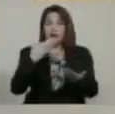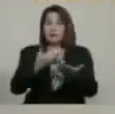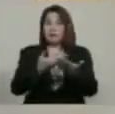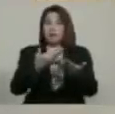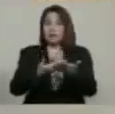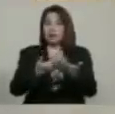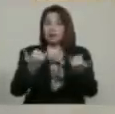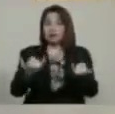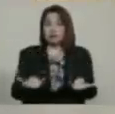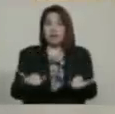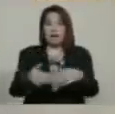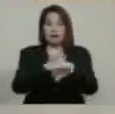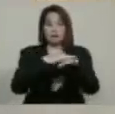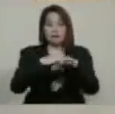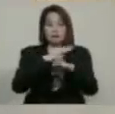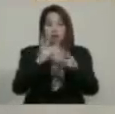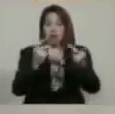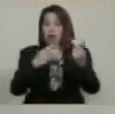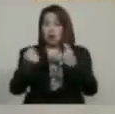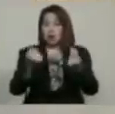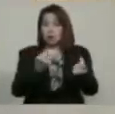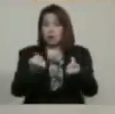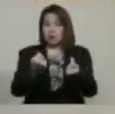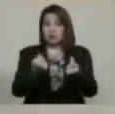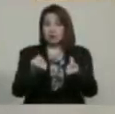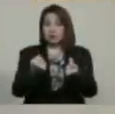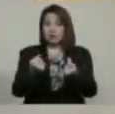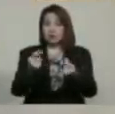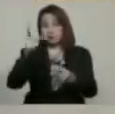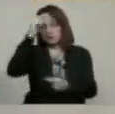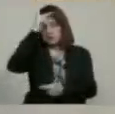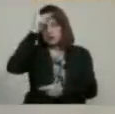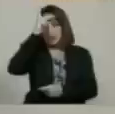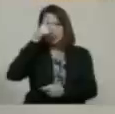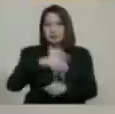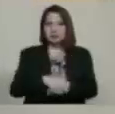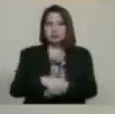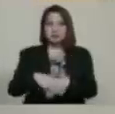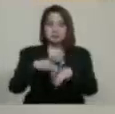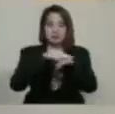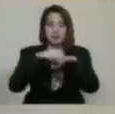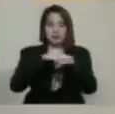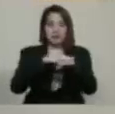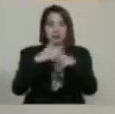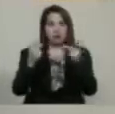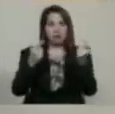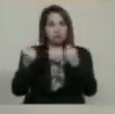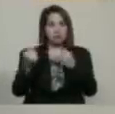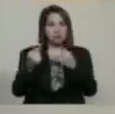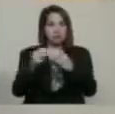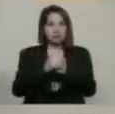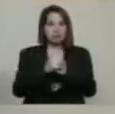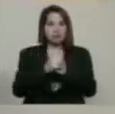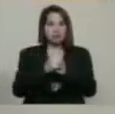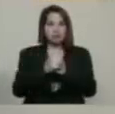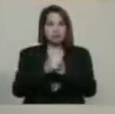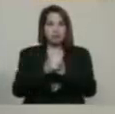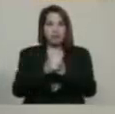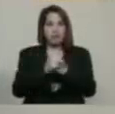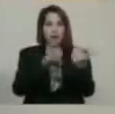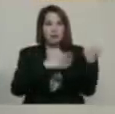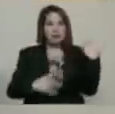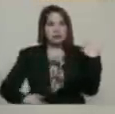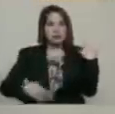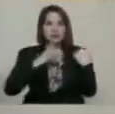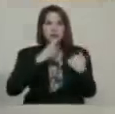ministro, vicepresidente económico, Tarek El Aissami, al ministro de Finanzas, le he pedido al presidente del Banco Central de